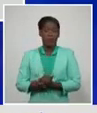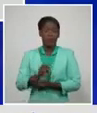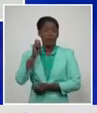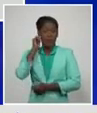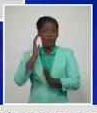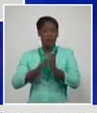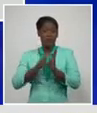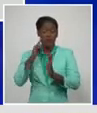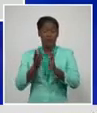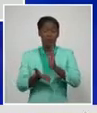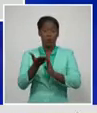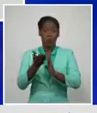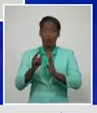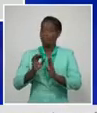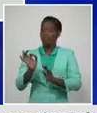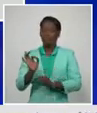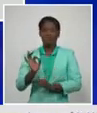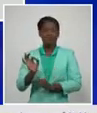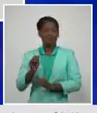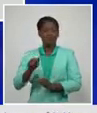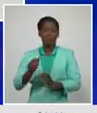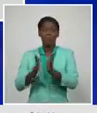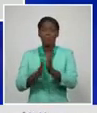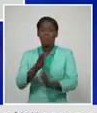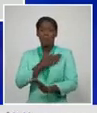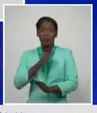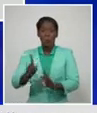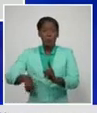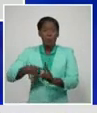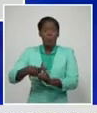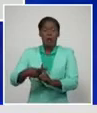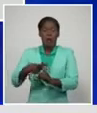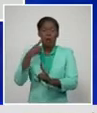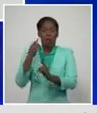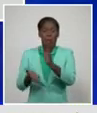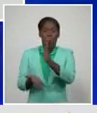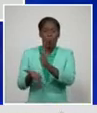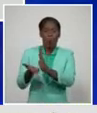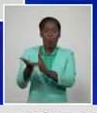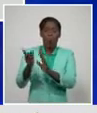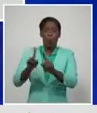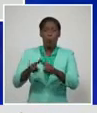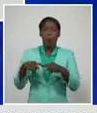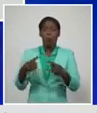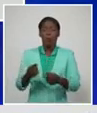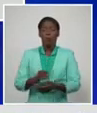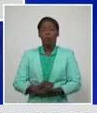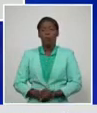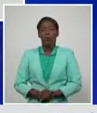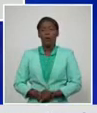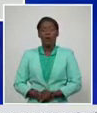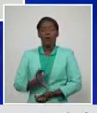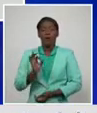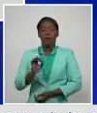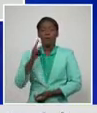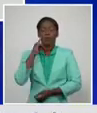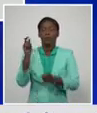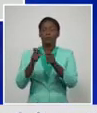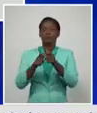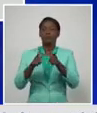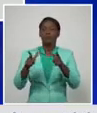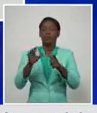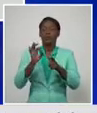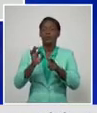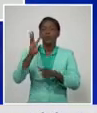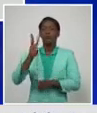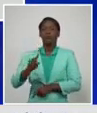y también comentamos que no solo era porque marzo había tenido el número mayor de días, sino